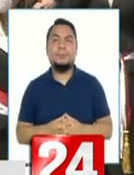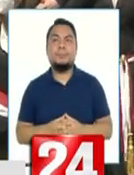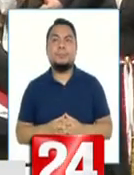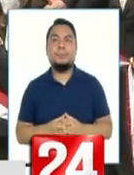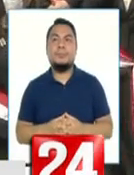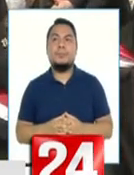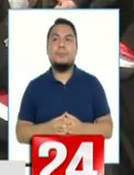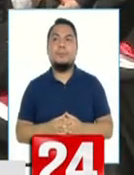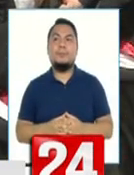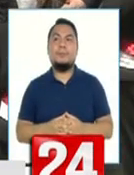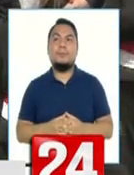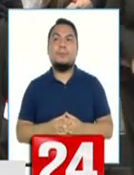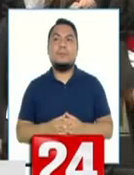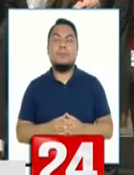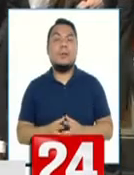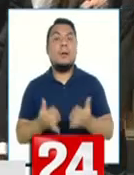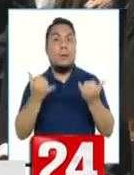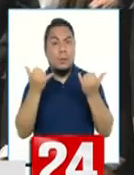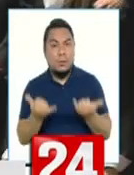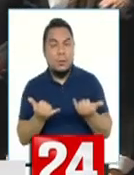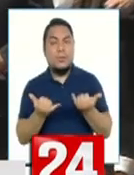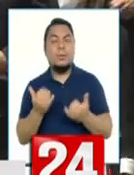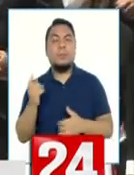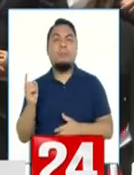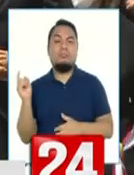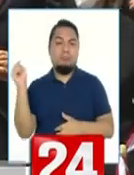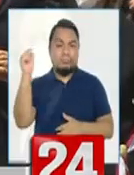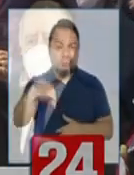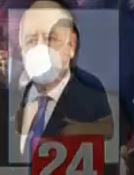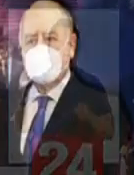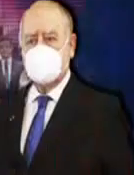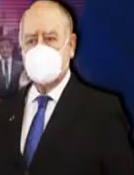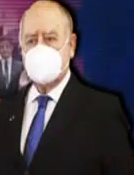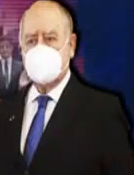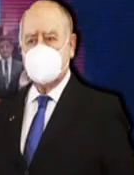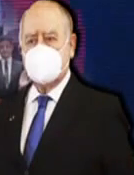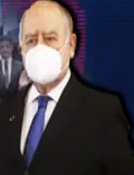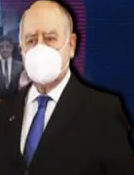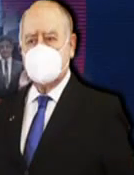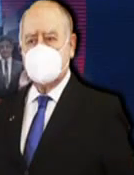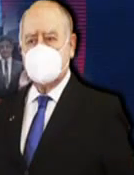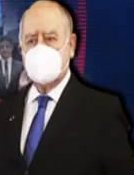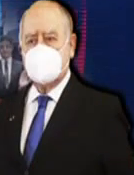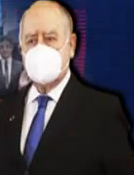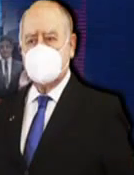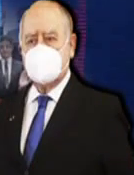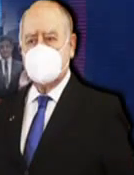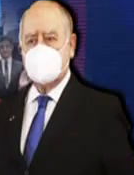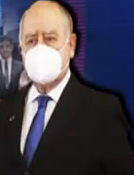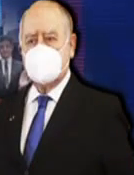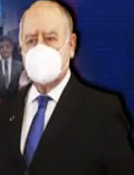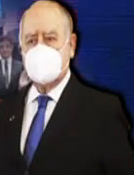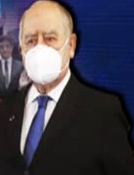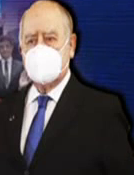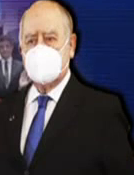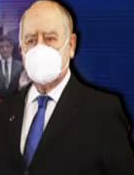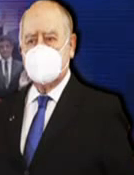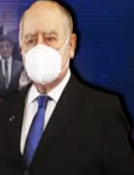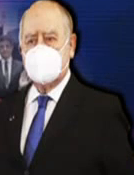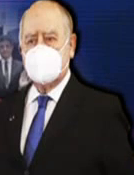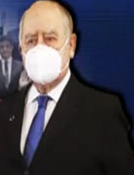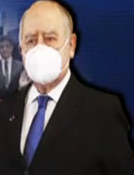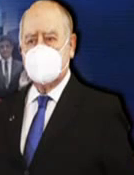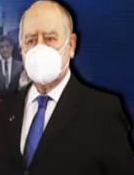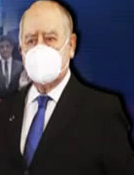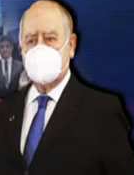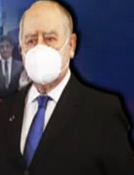de la República y pedir el voto de confianza. Y en nuestra encuesta 24 de esta noche le preguntamos si ustedes están de acuerdo con la